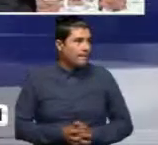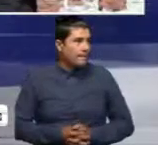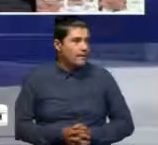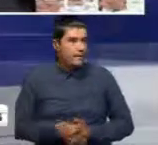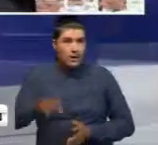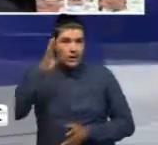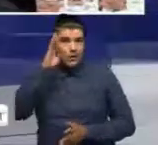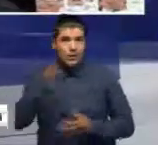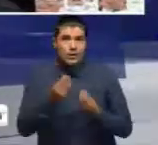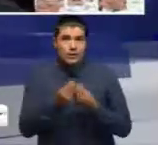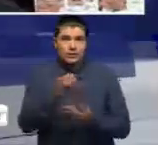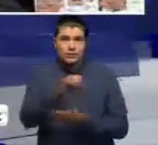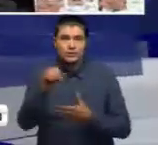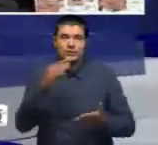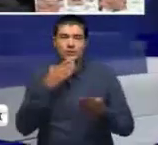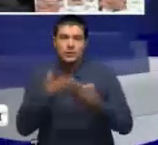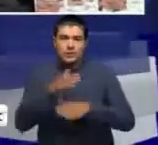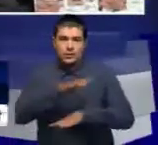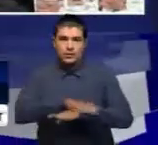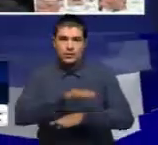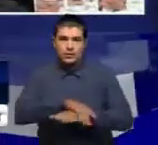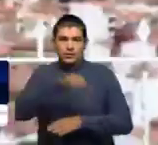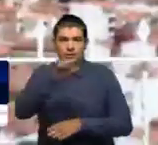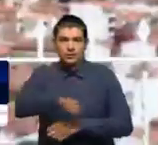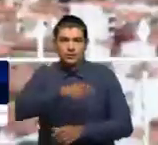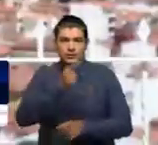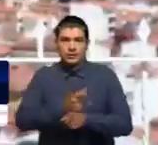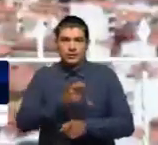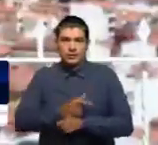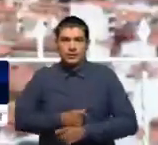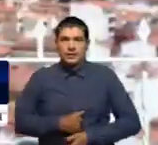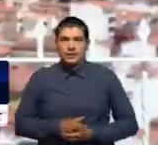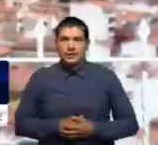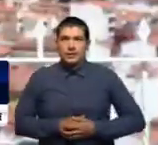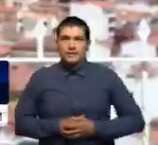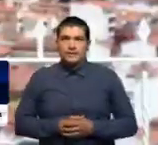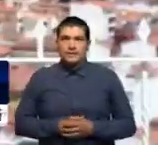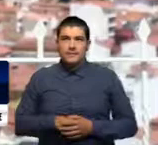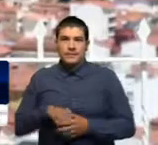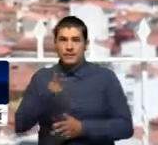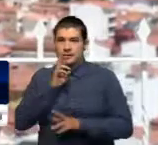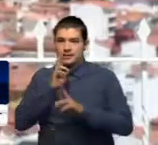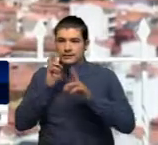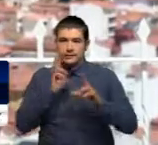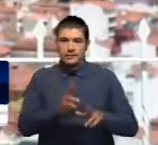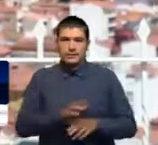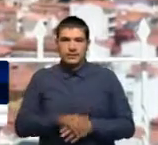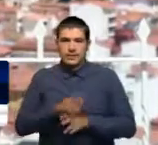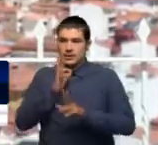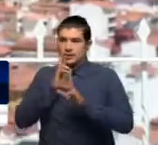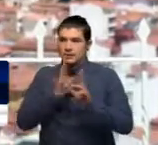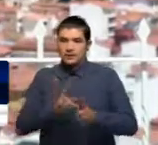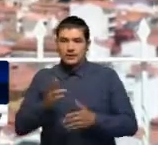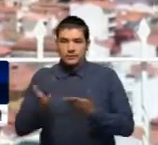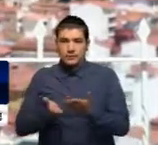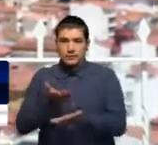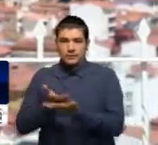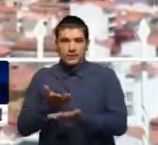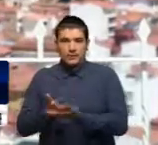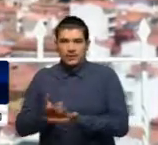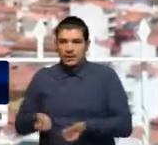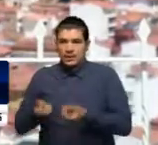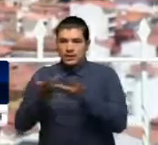hola compañeros y televidentes de oriente noticias muy buenas tardes pues en respuesta a la propuesta dada por el